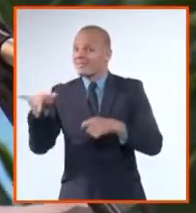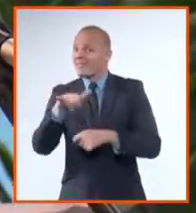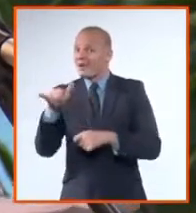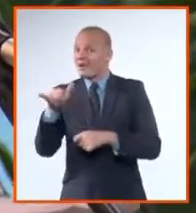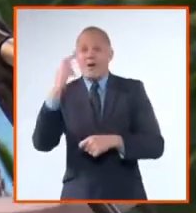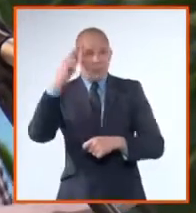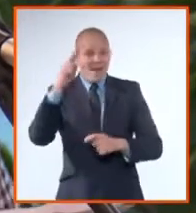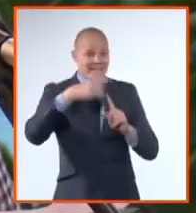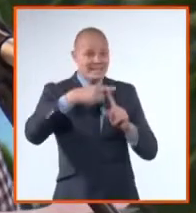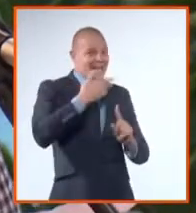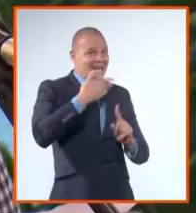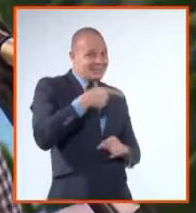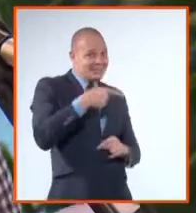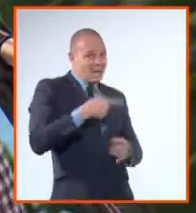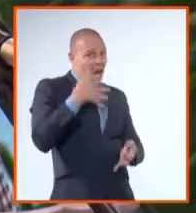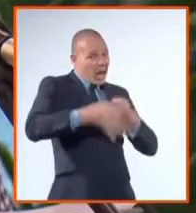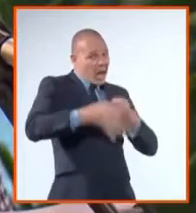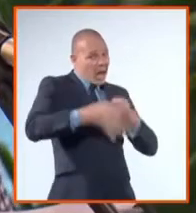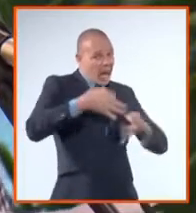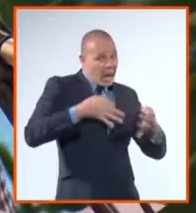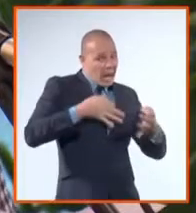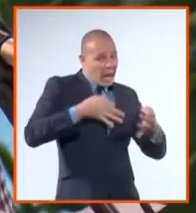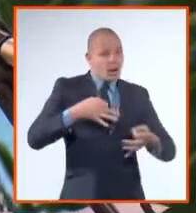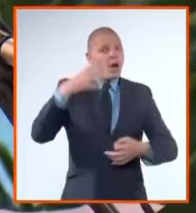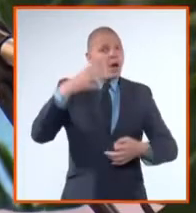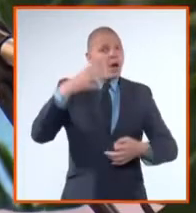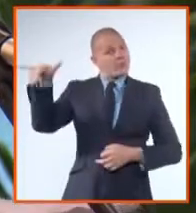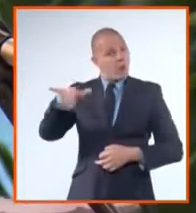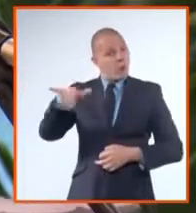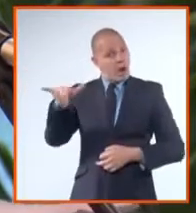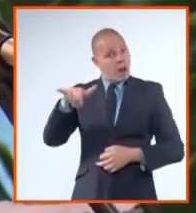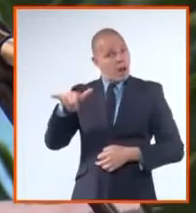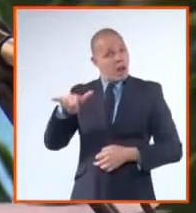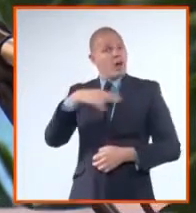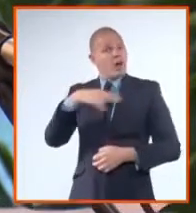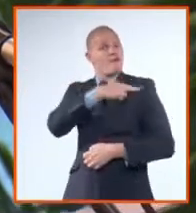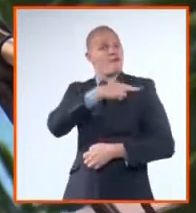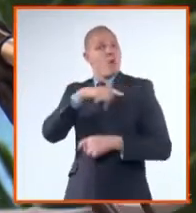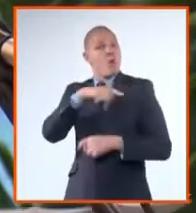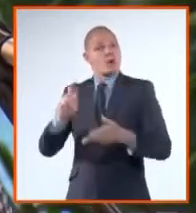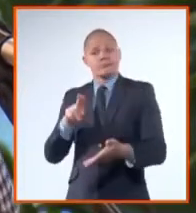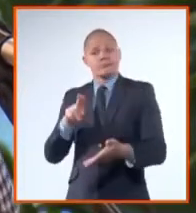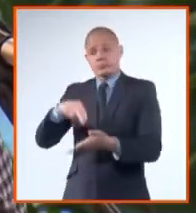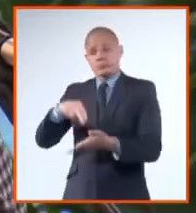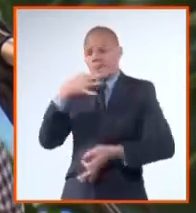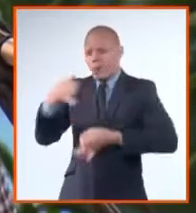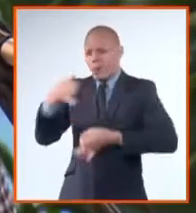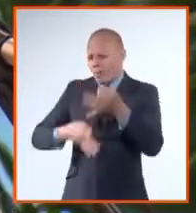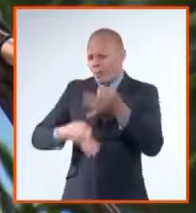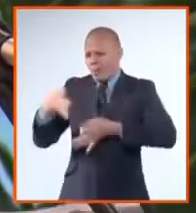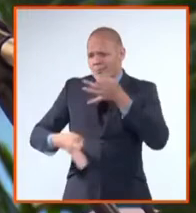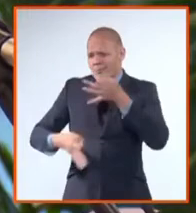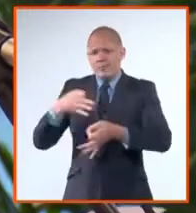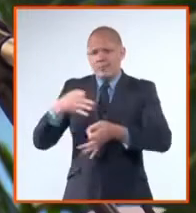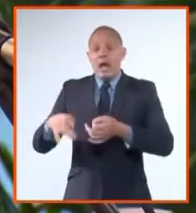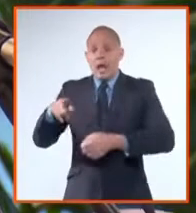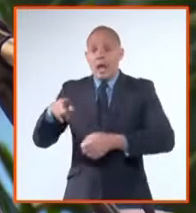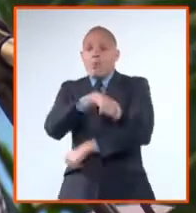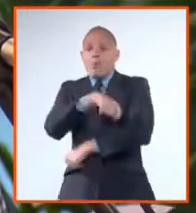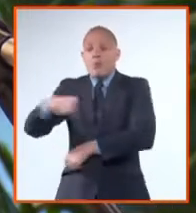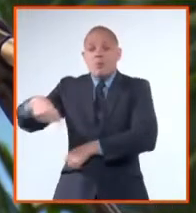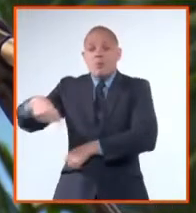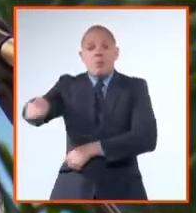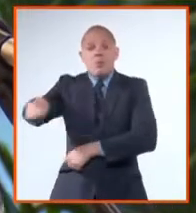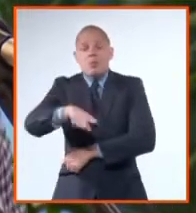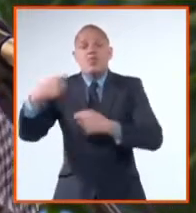del Interior y de Justicia y de Finanzas. Eso es correcto. También es correcto que la UNIAC no sea una dependencia del Ministerio de